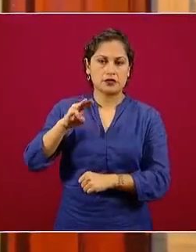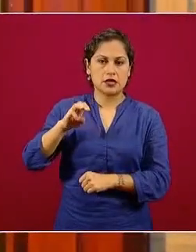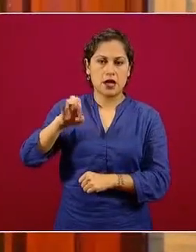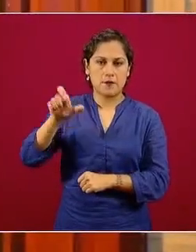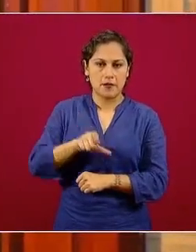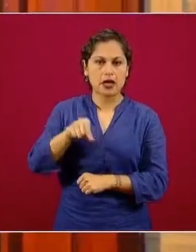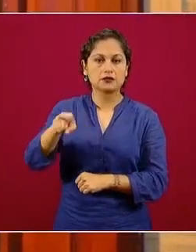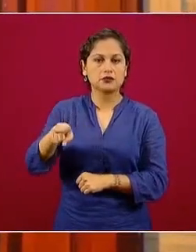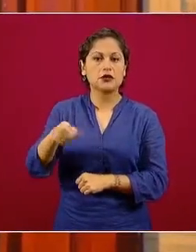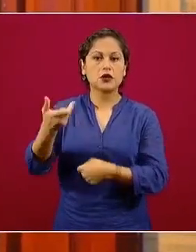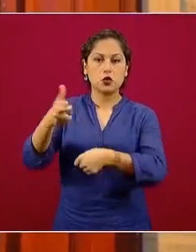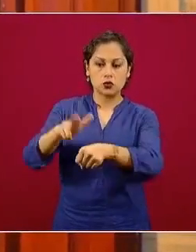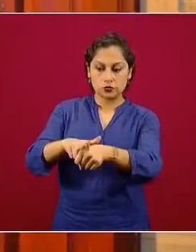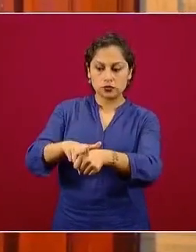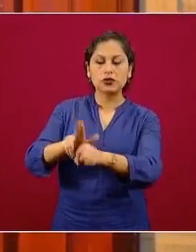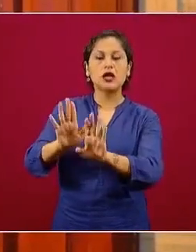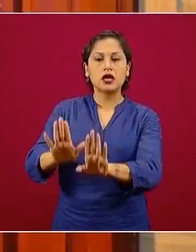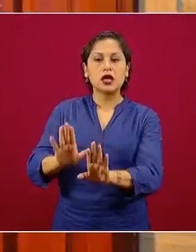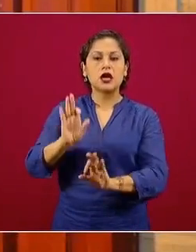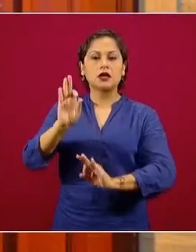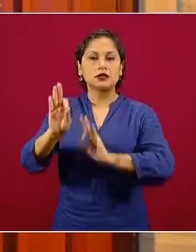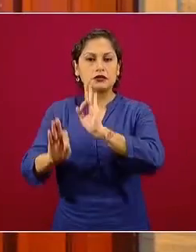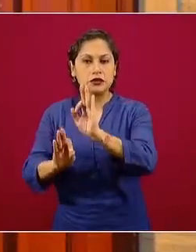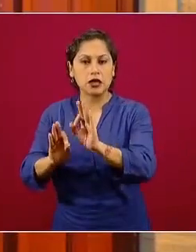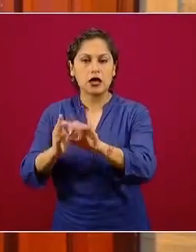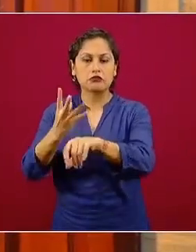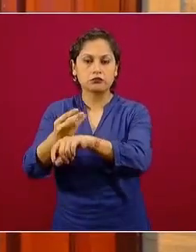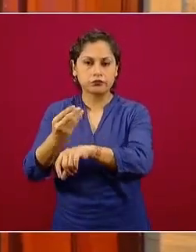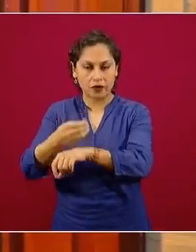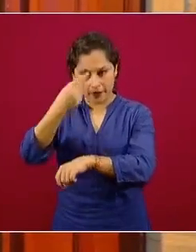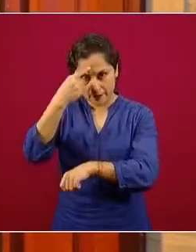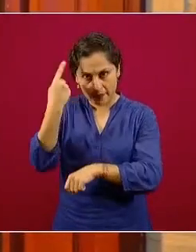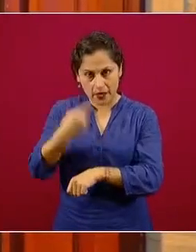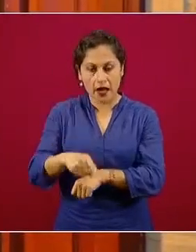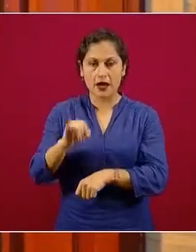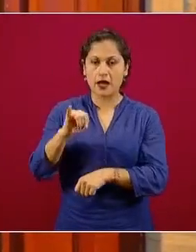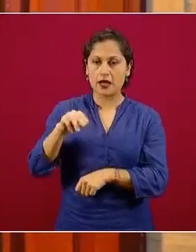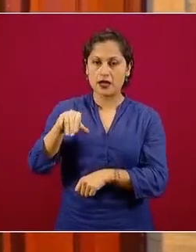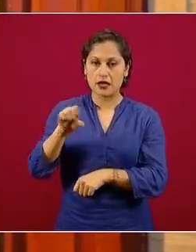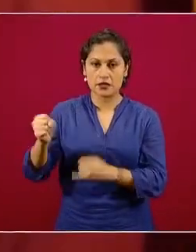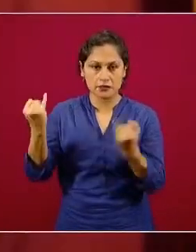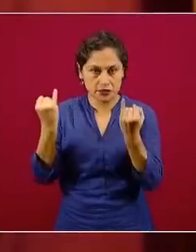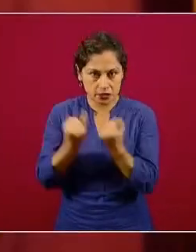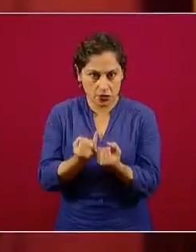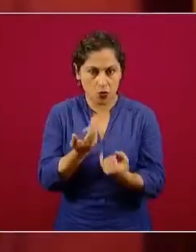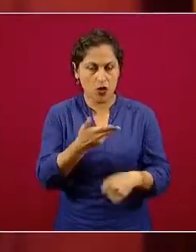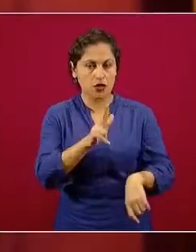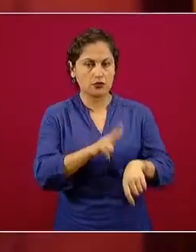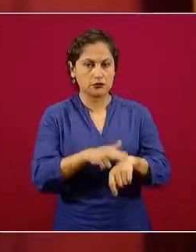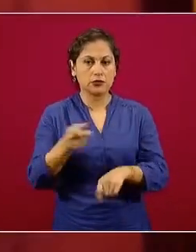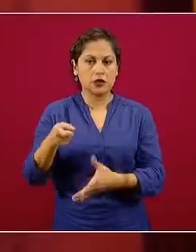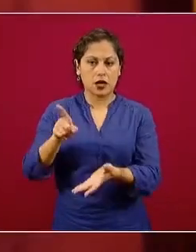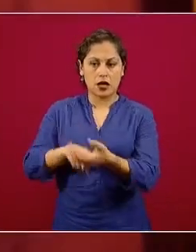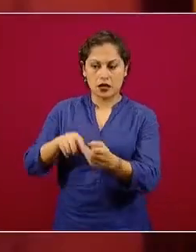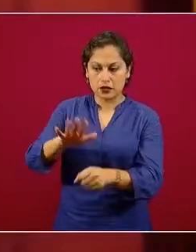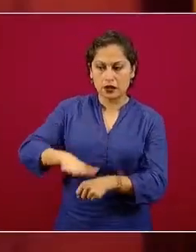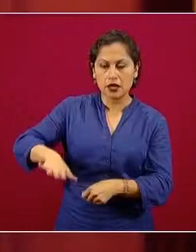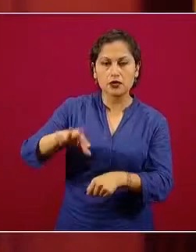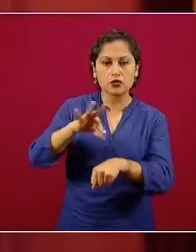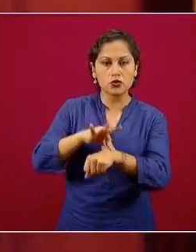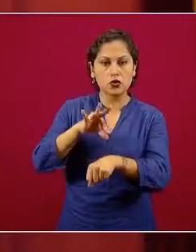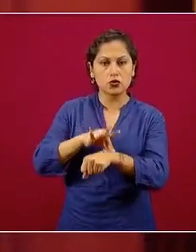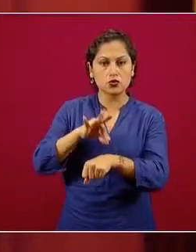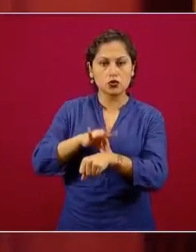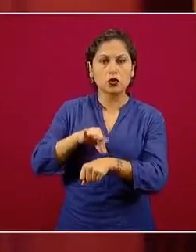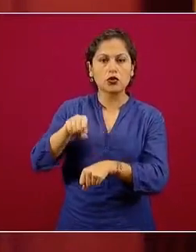adaptarlo a un modelo específico del seguro social es decir lo los médicos especialistas en atención hospitalaria hicieron